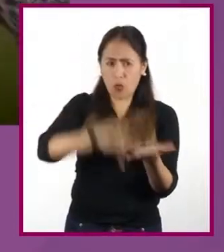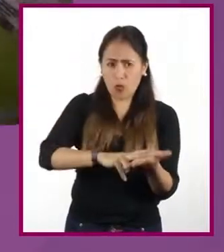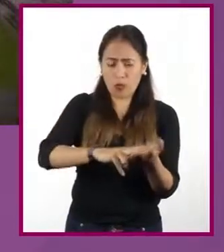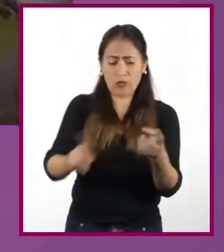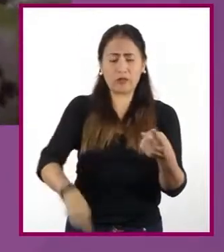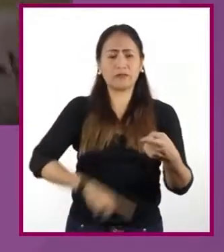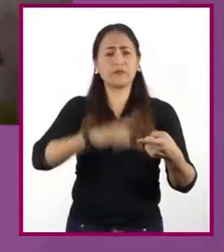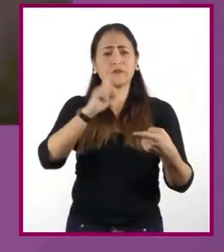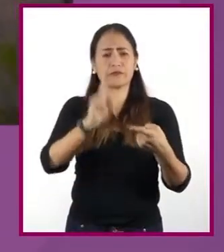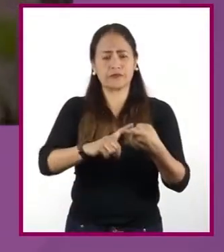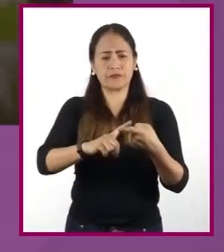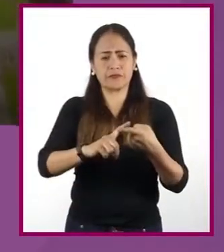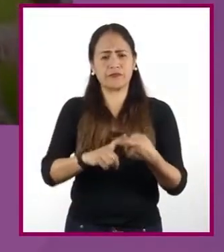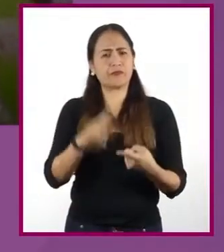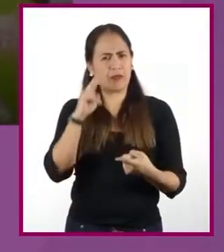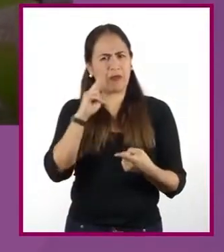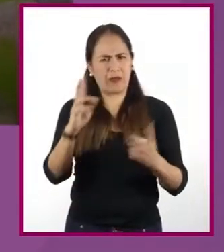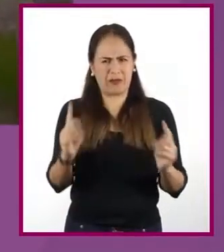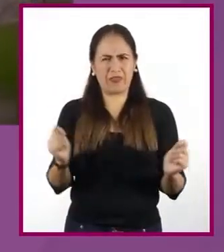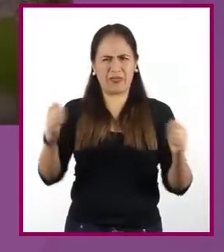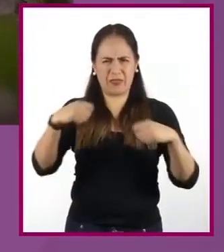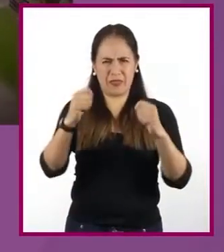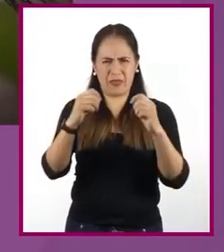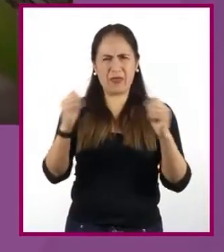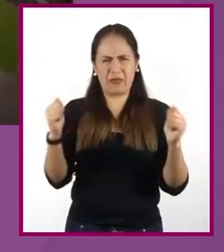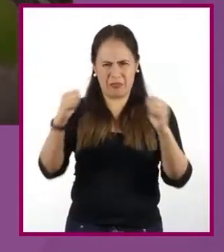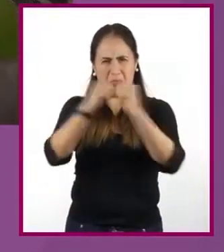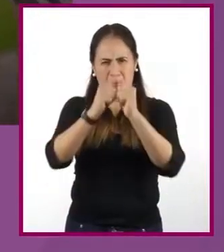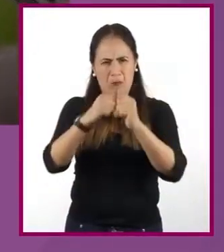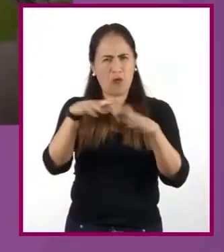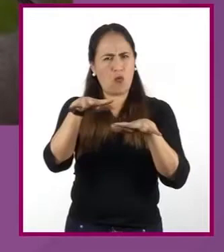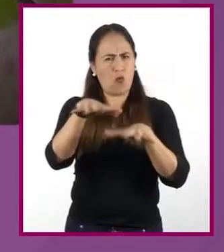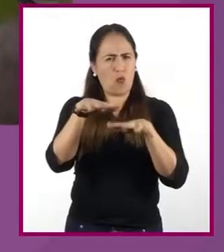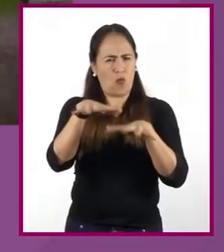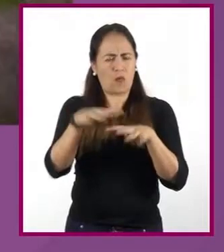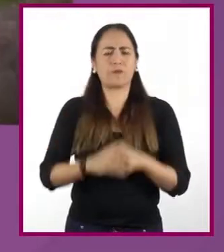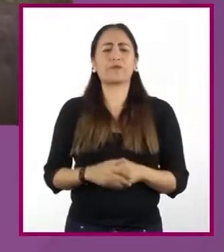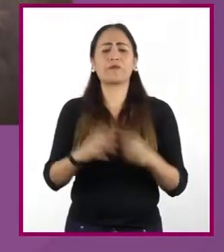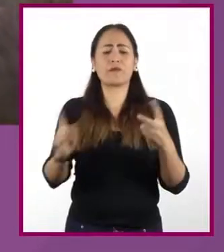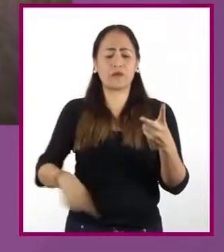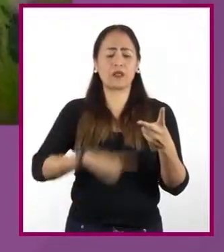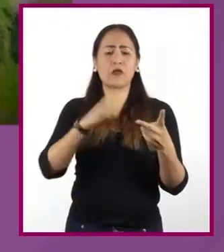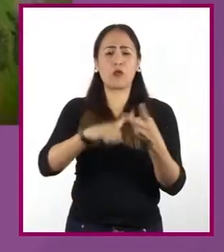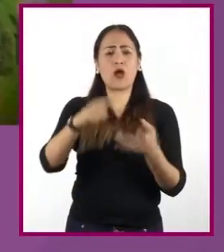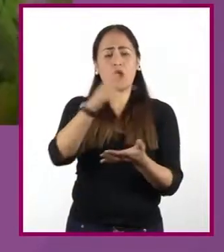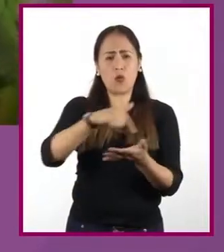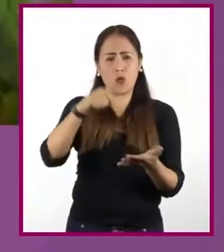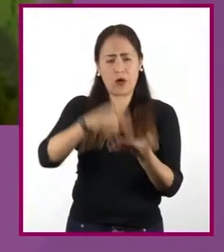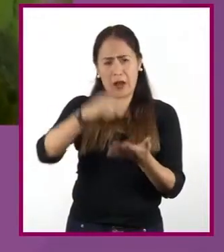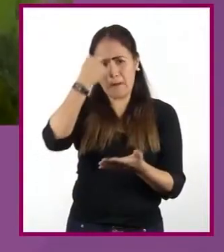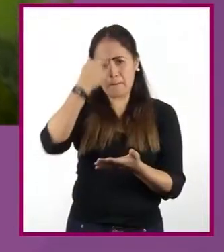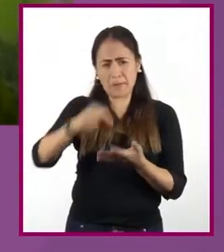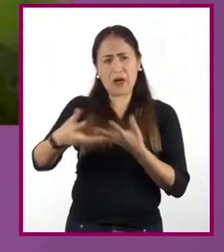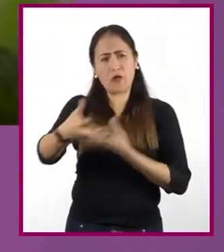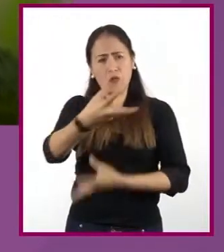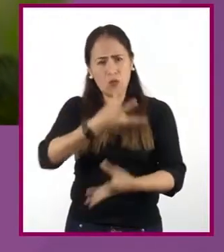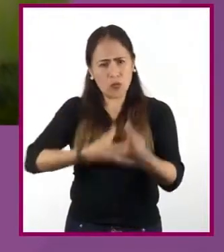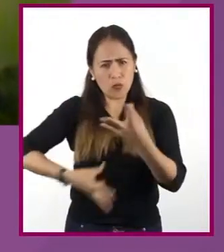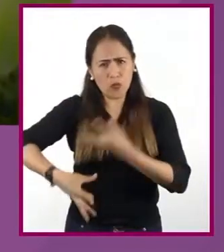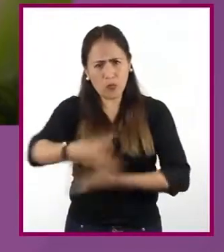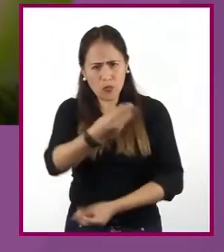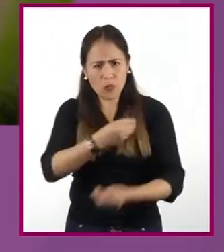por un lado, el gran santuario y, por el otro, un enorme espacio para el intercambio, un complejo